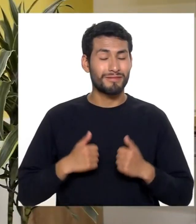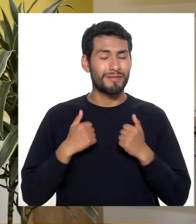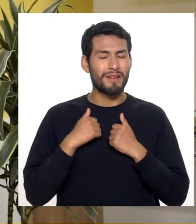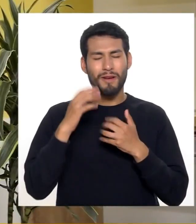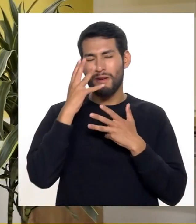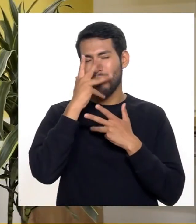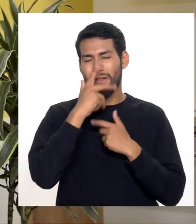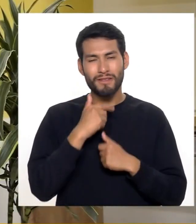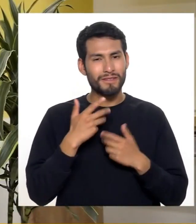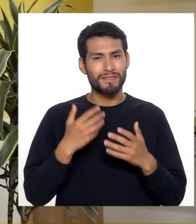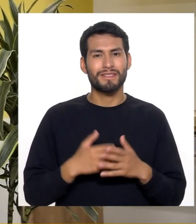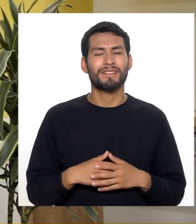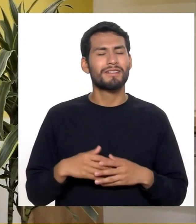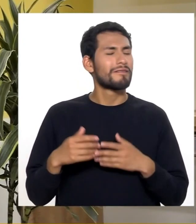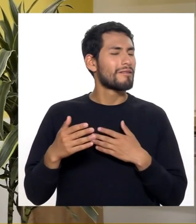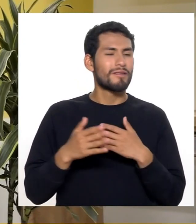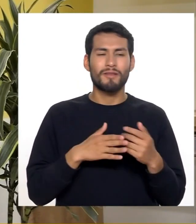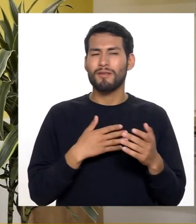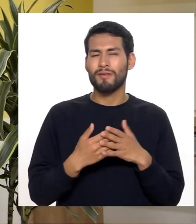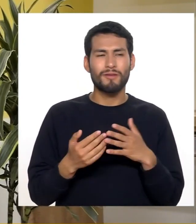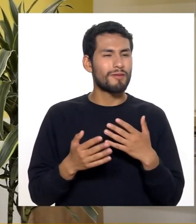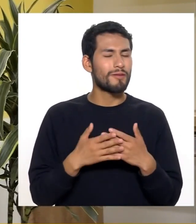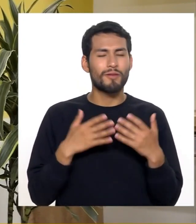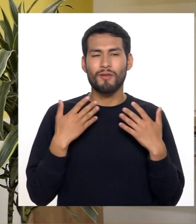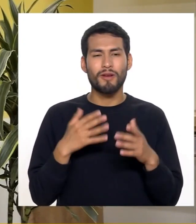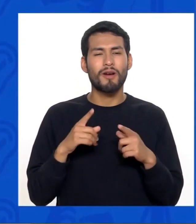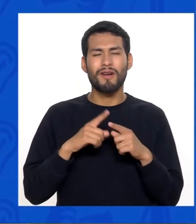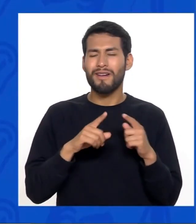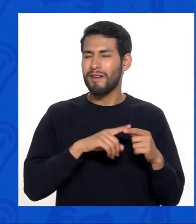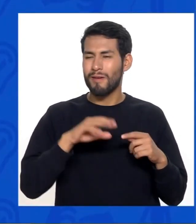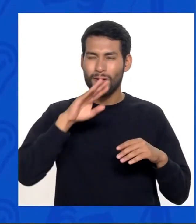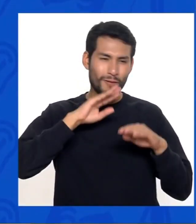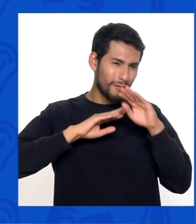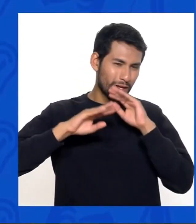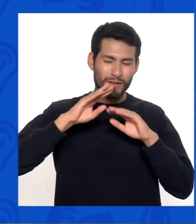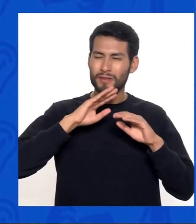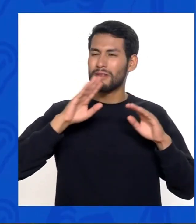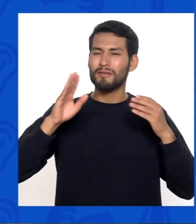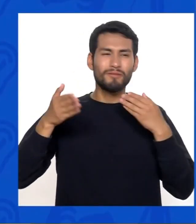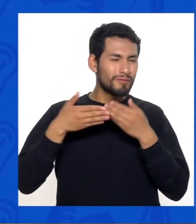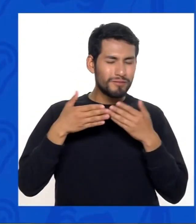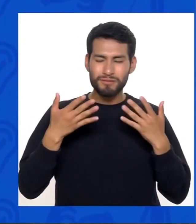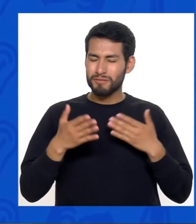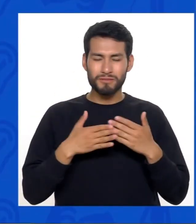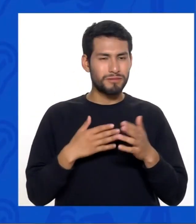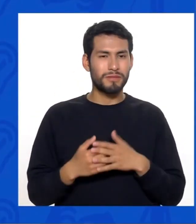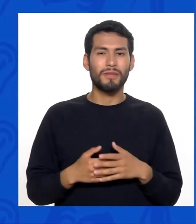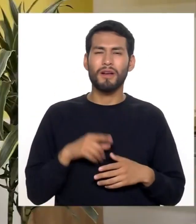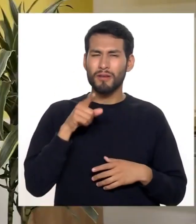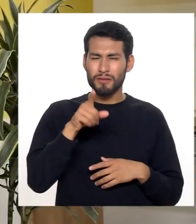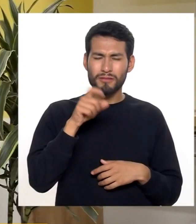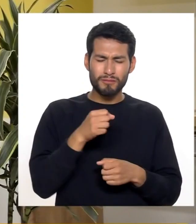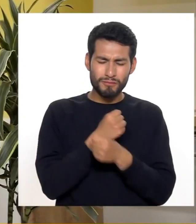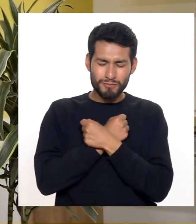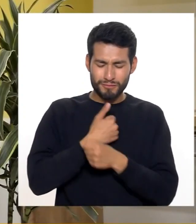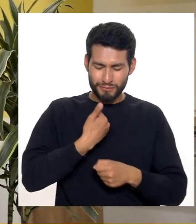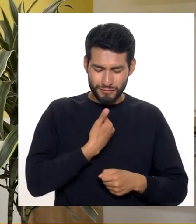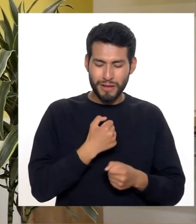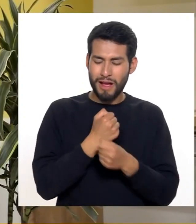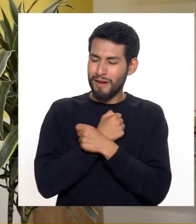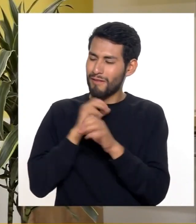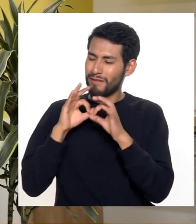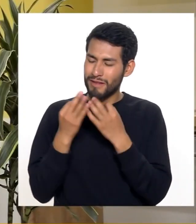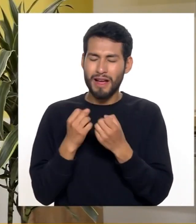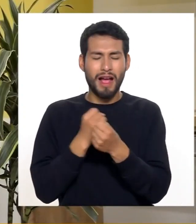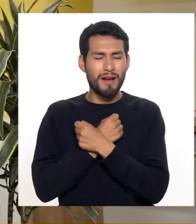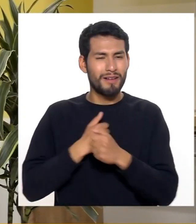La vida es lo más bonito que uno puede tener, independientemente de los obstáculos, de las barreras. Ámate a ti, ama